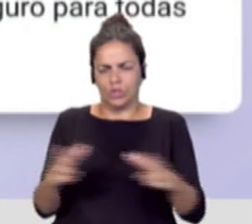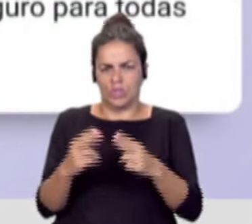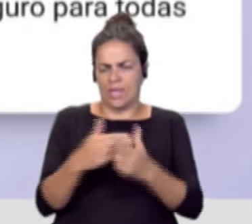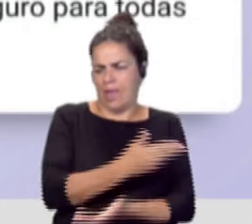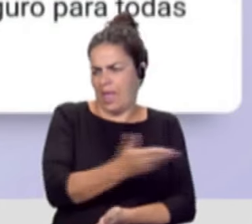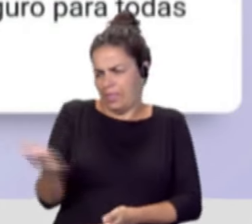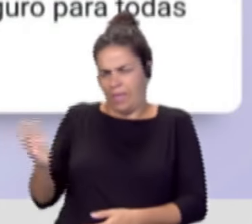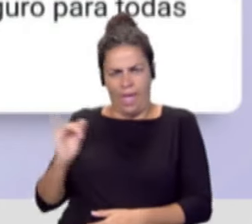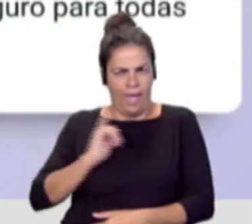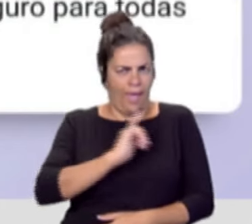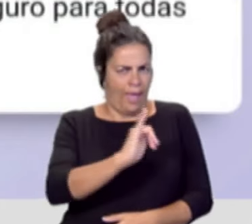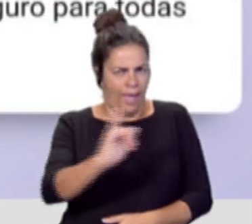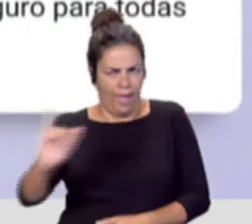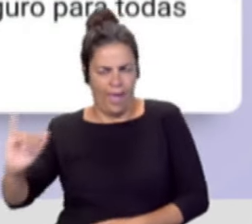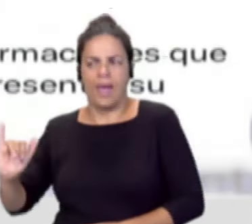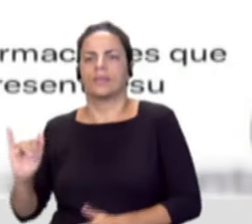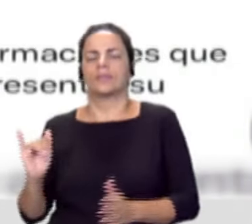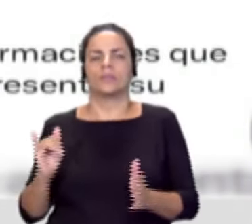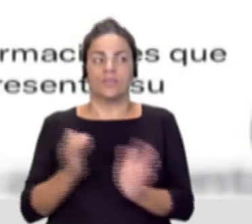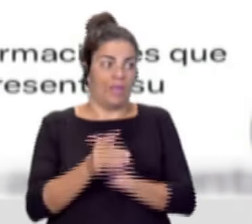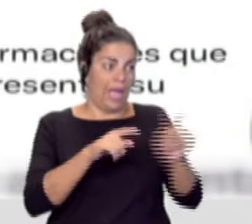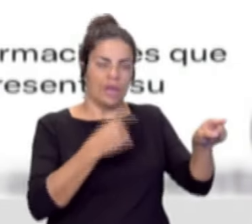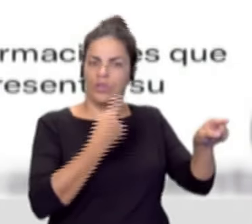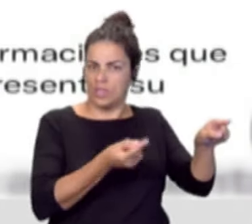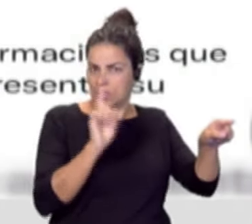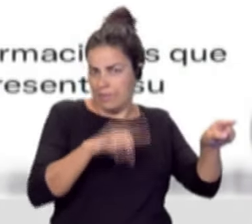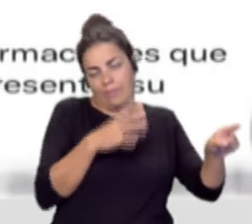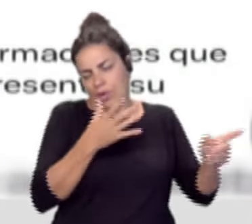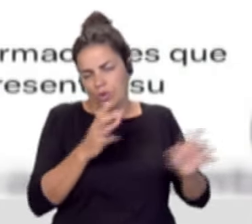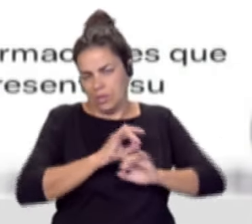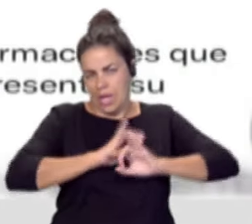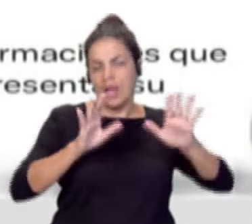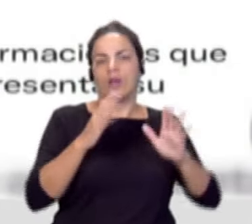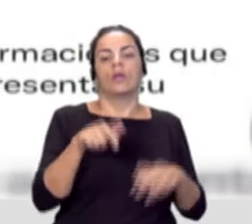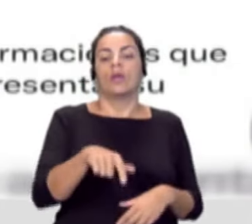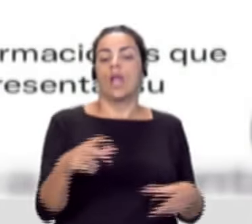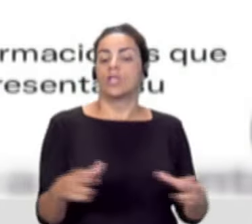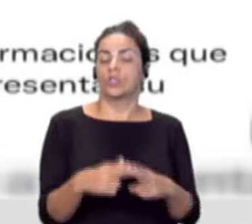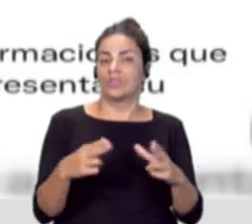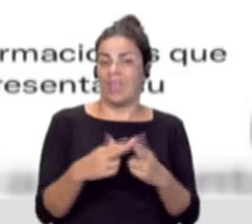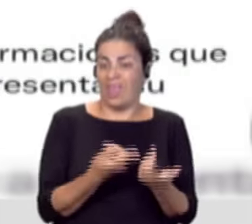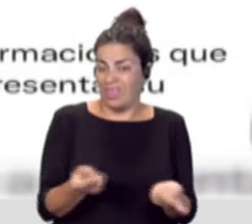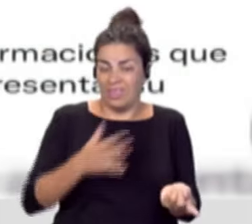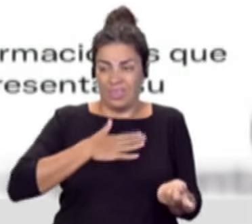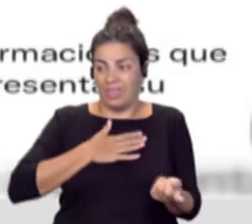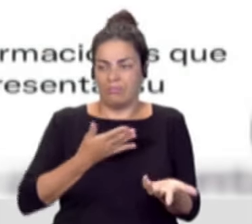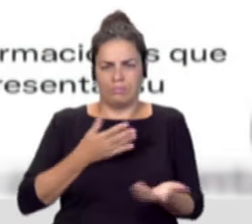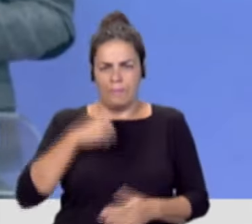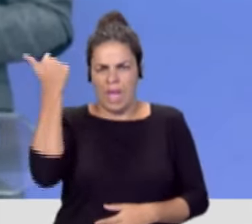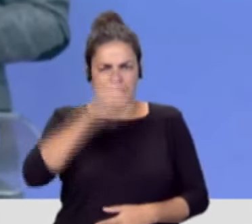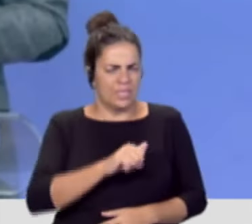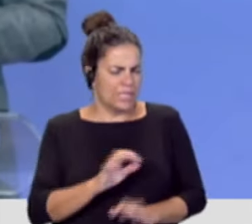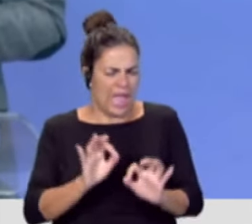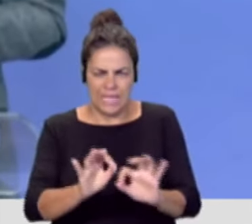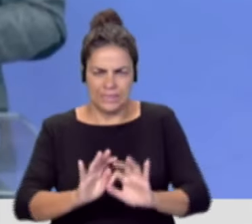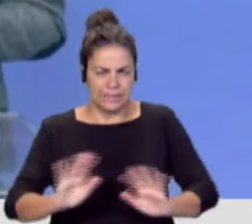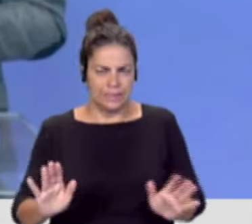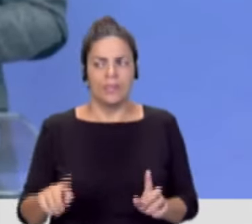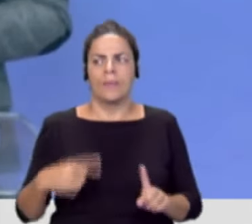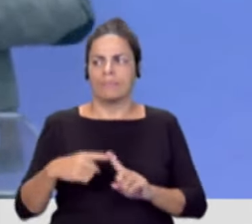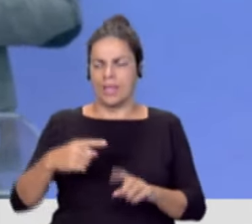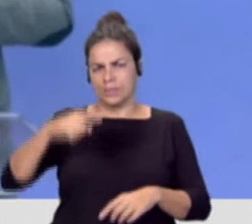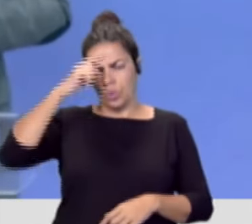son comportamientos que además lo plantea él, pero es que es obvio, evidentemente vivimos en una sociedad que todavía es una sociedad machista y tenemos un bagaje